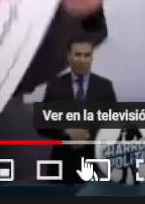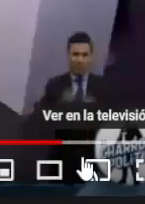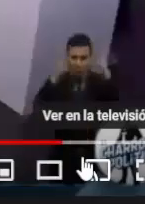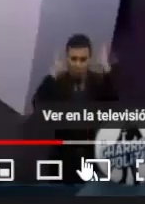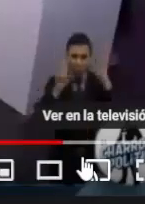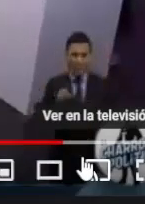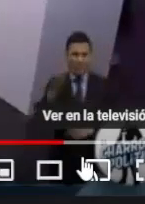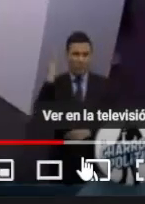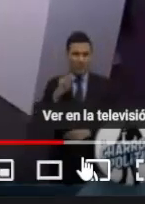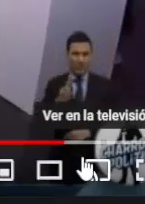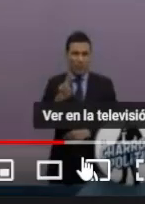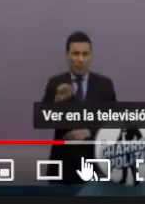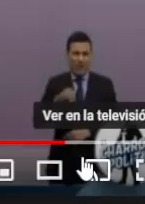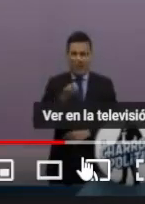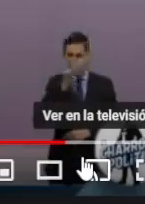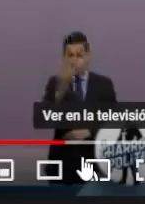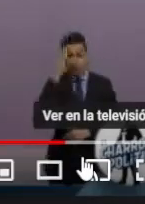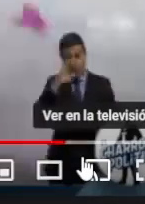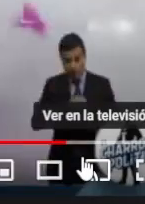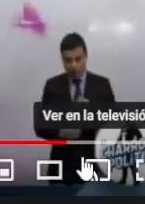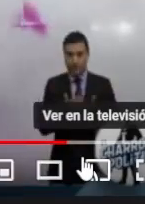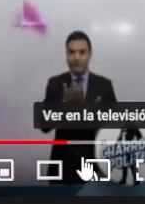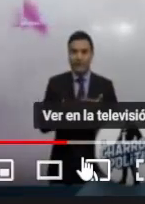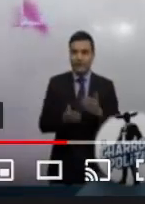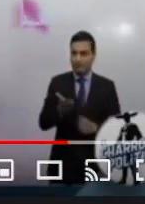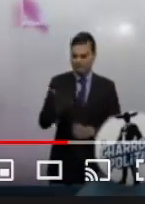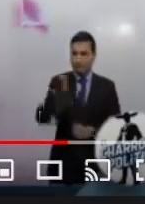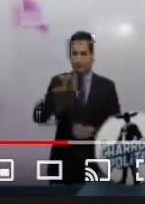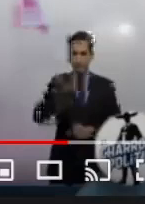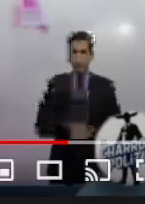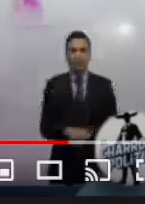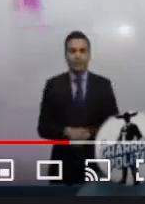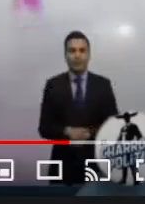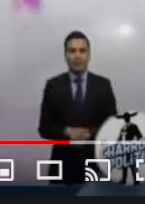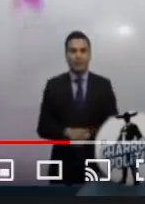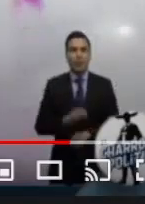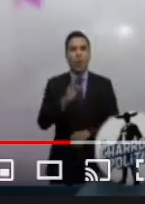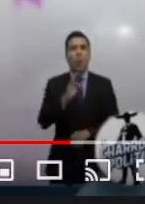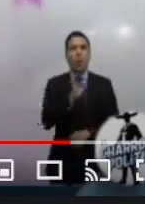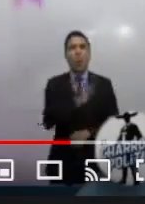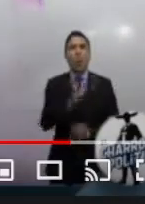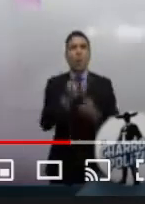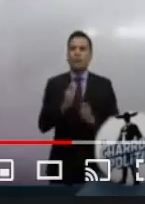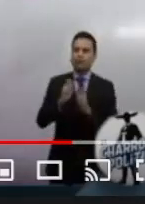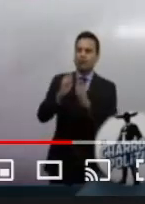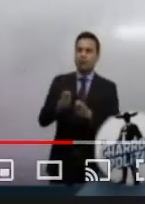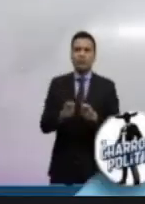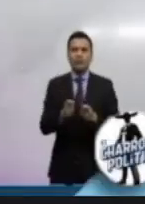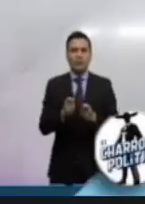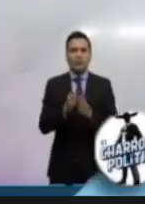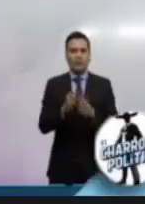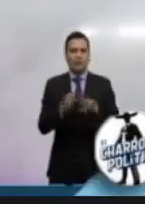tiempo, aprobados. Gilberto, gracias. Vamos contigo, Juncal Solano. El poder solo tiene sentido si se pone al servicio de los demás. Esto